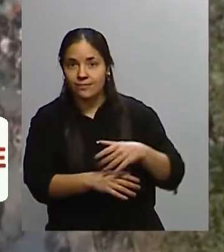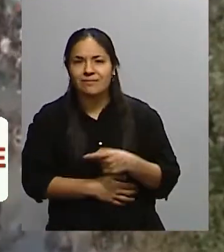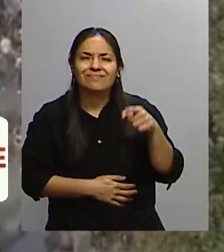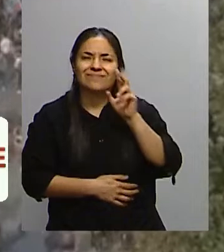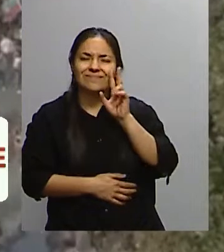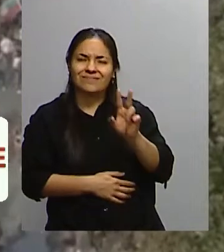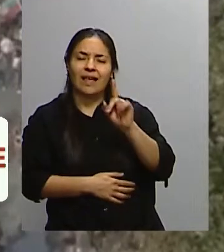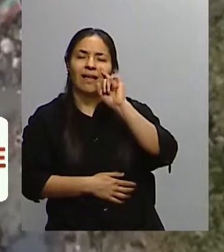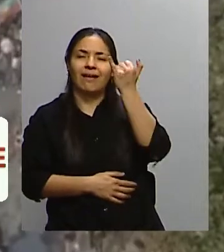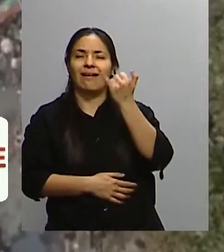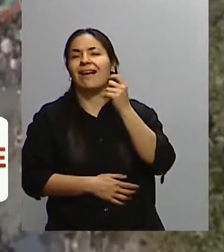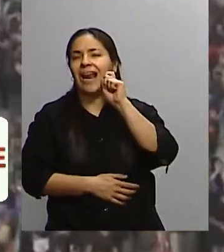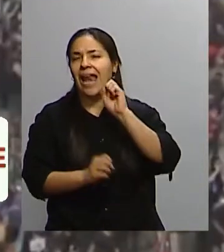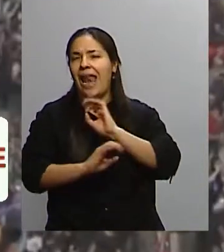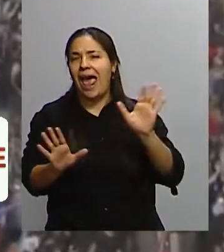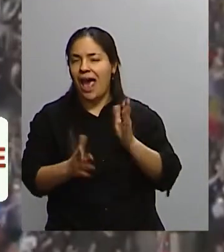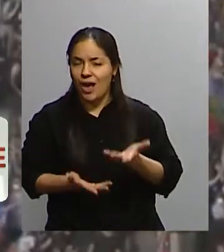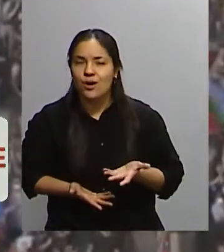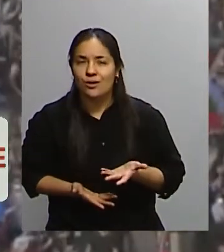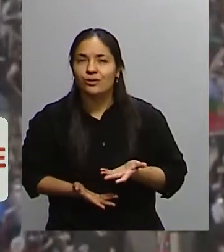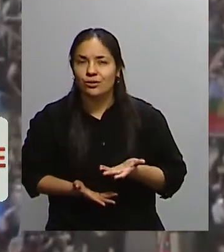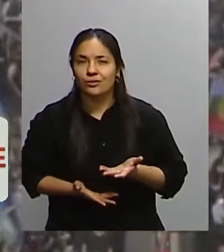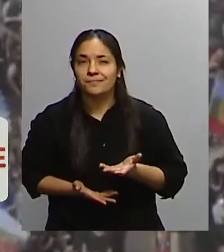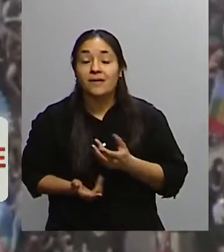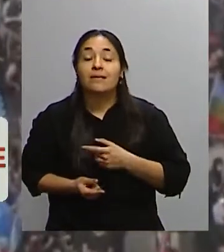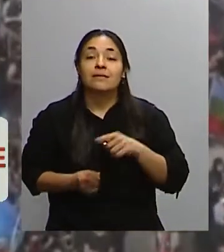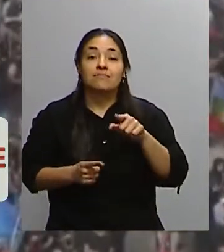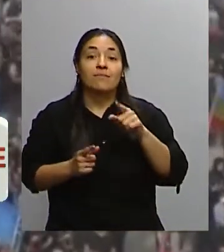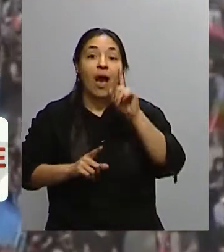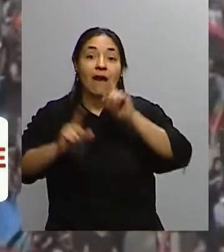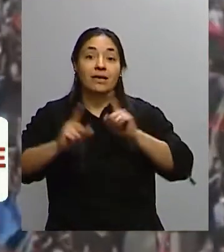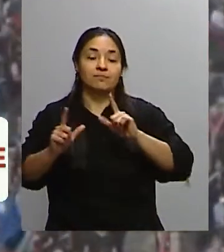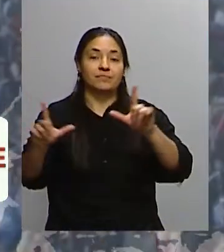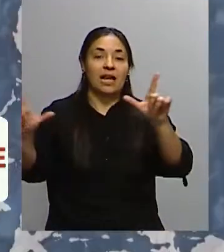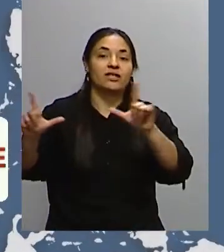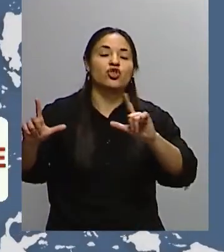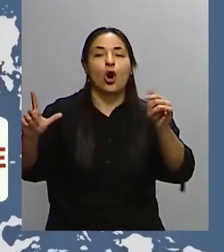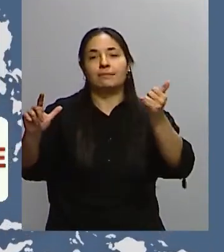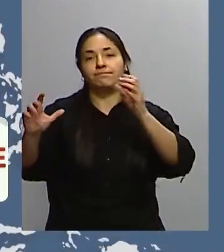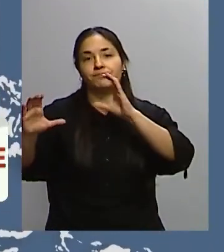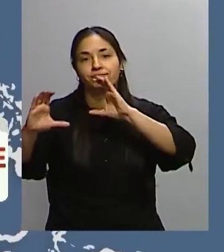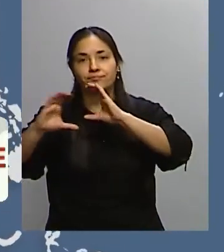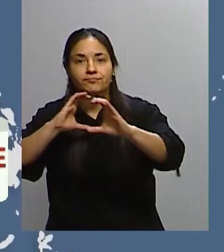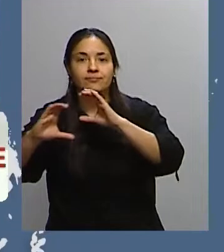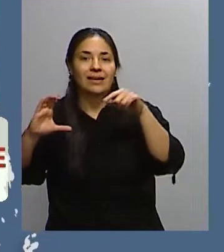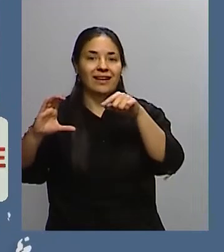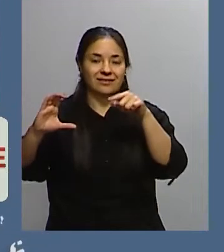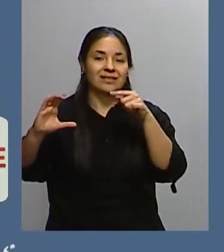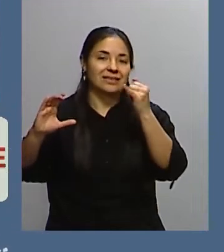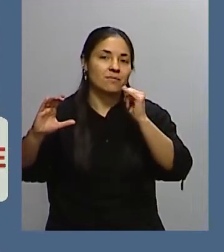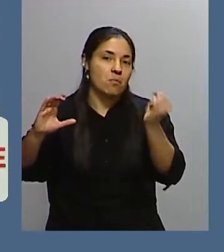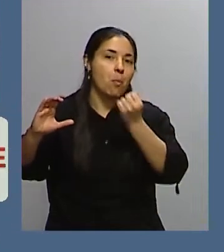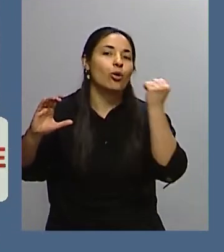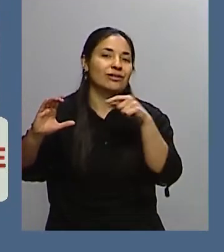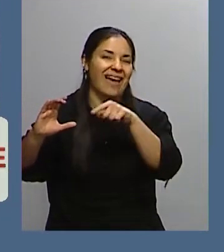evidente, digamos, y demuestra cómo a veces los medios, bueno, los medios siempre son relevantes en tipos Sí. de conflicto como